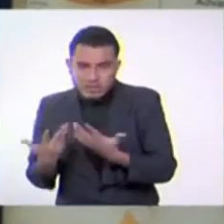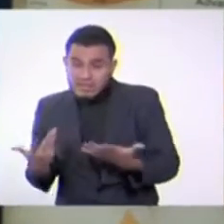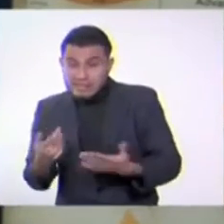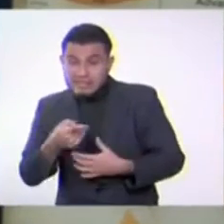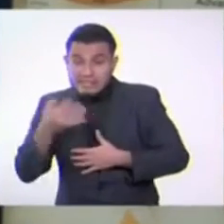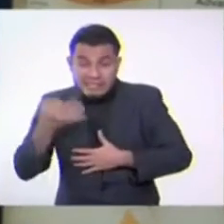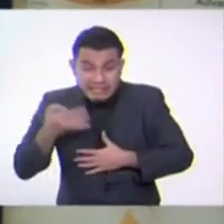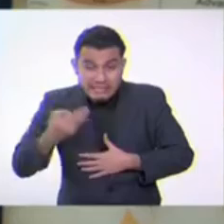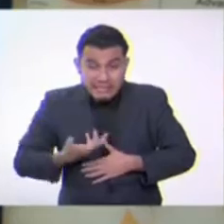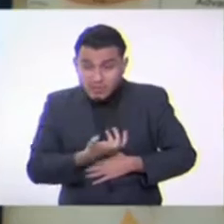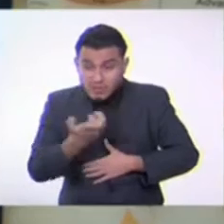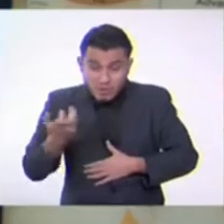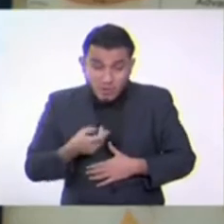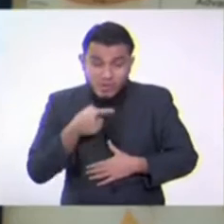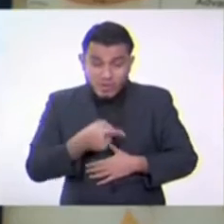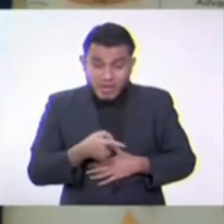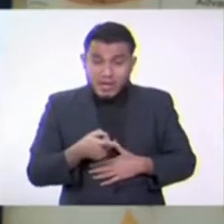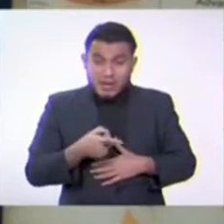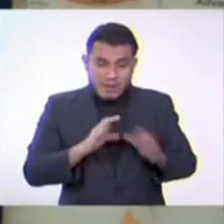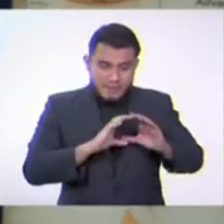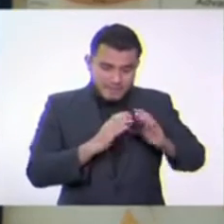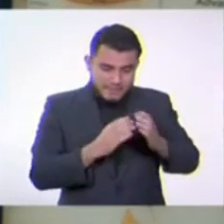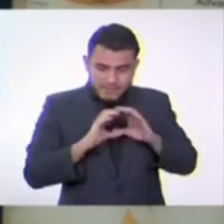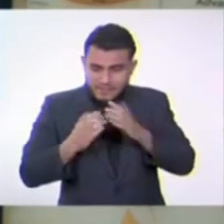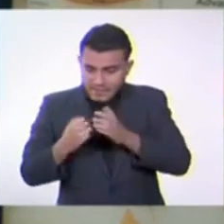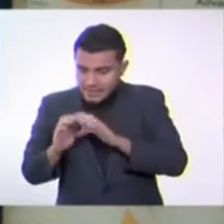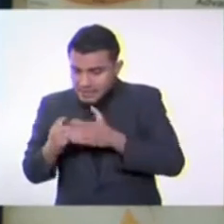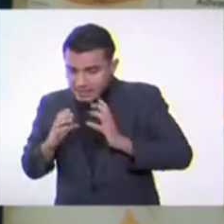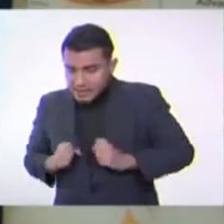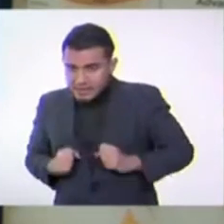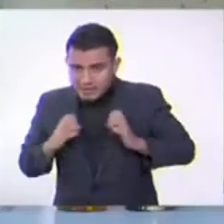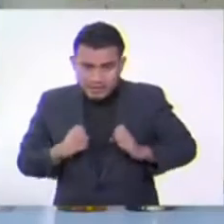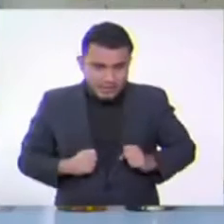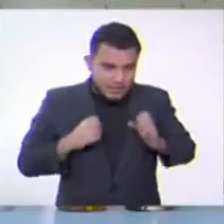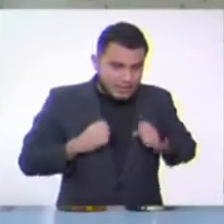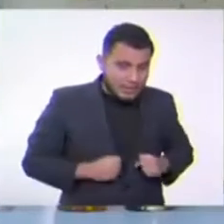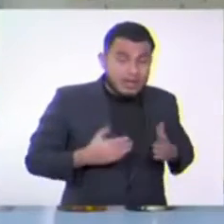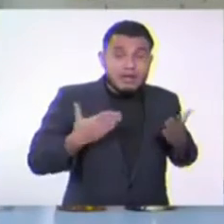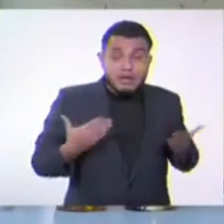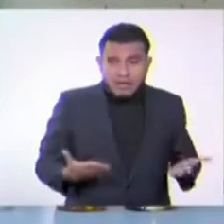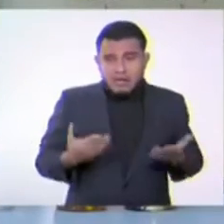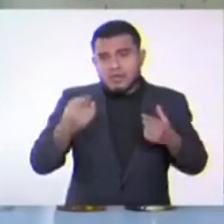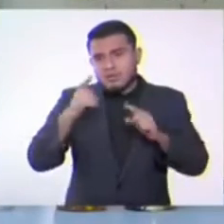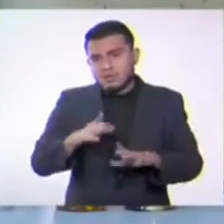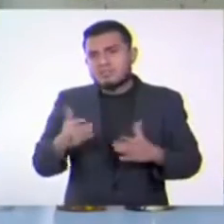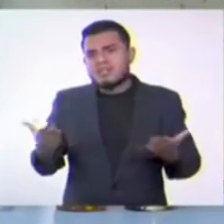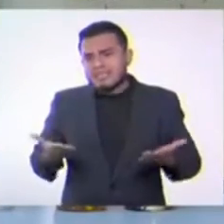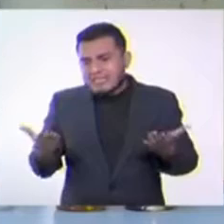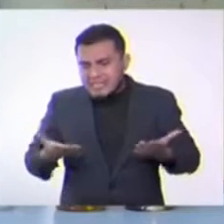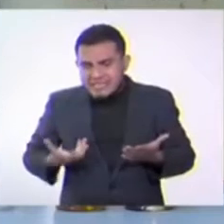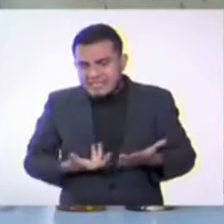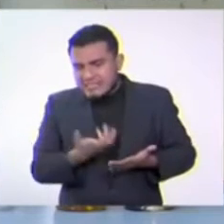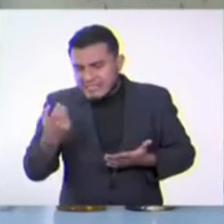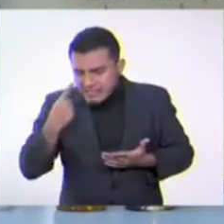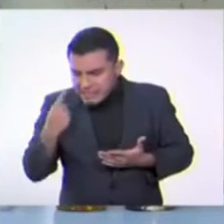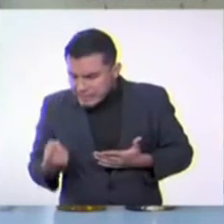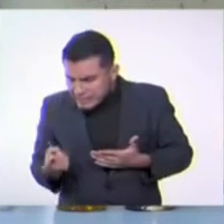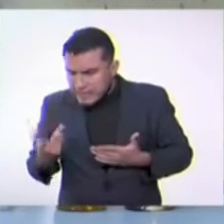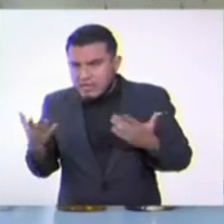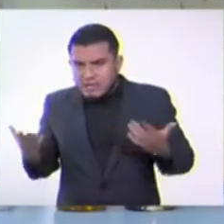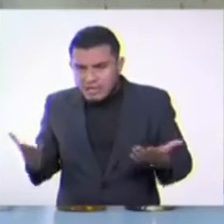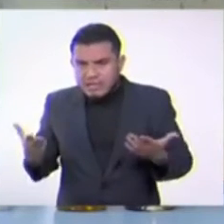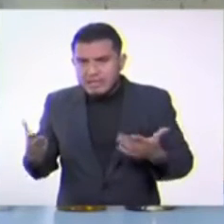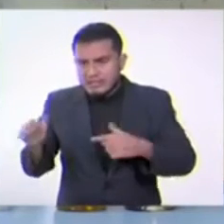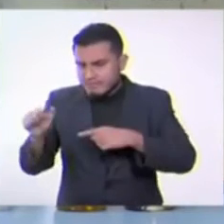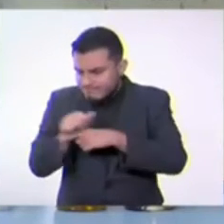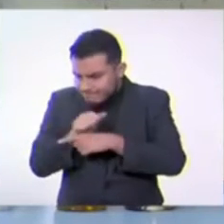a necesitar la categoría de reino. Entonces, ¿qué es lo que vemos? Que los reinos están en